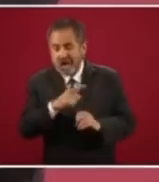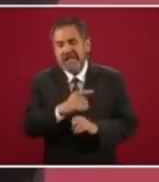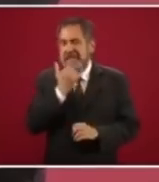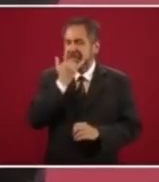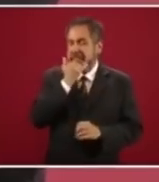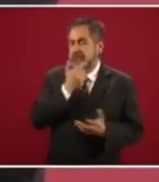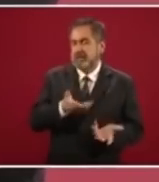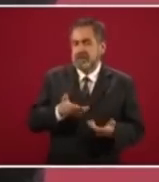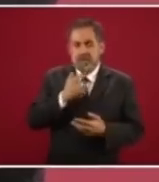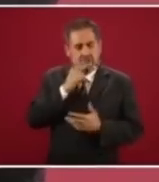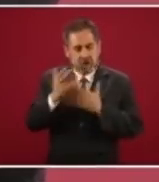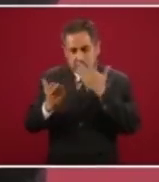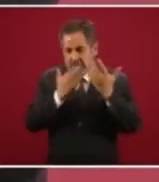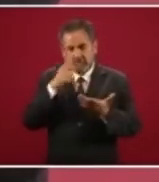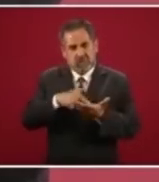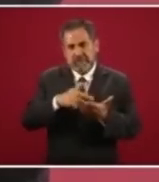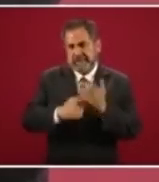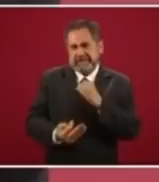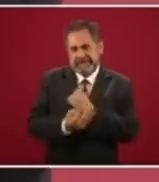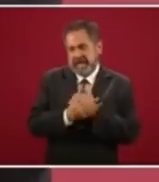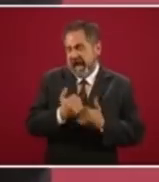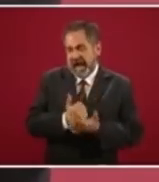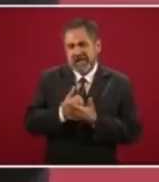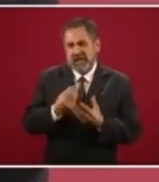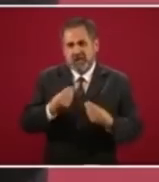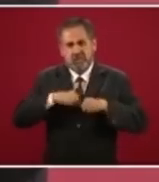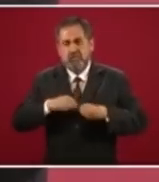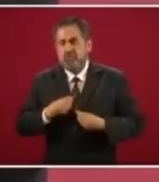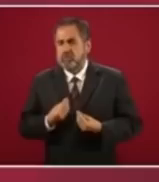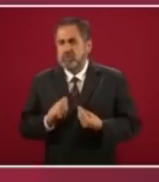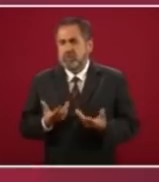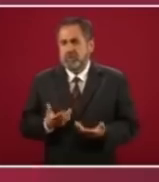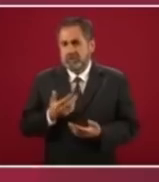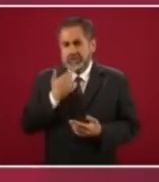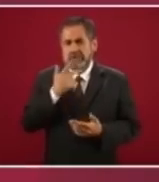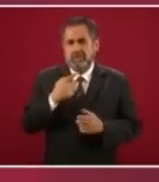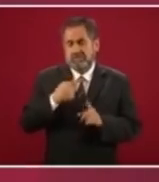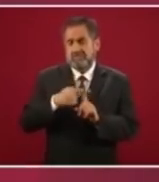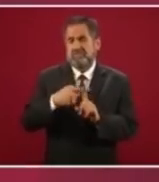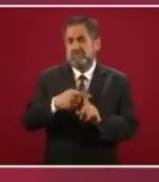Entonces, el estudio nunca está de más, nunca.